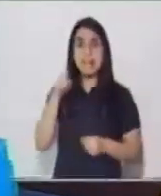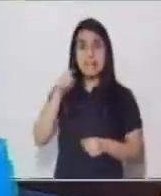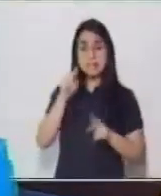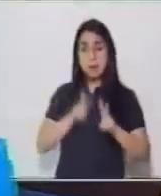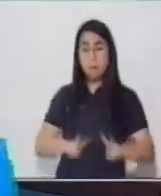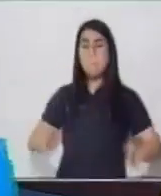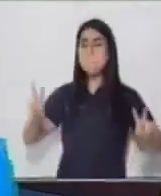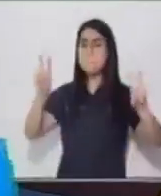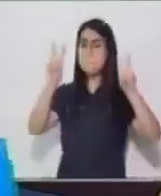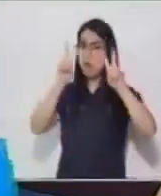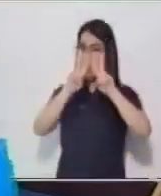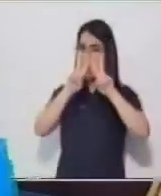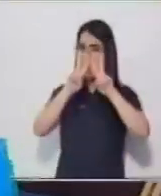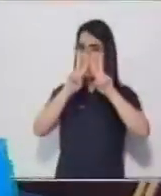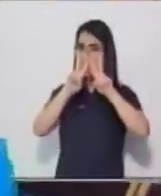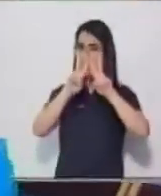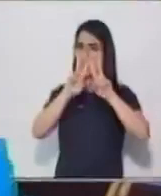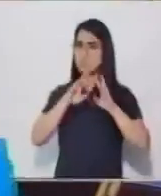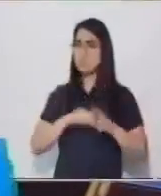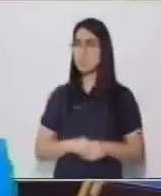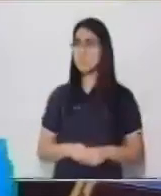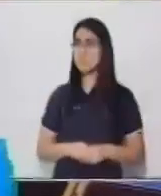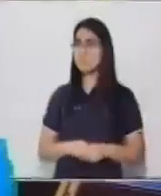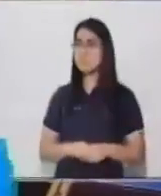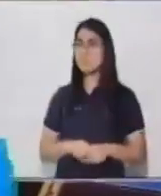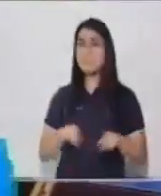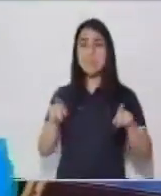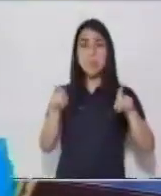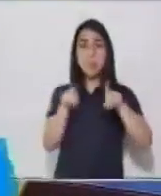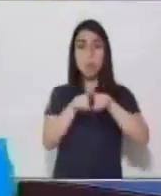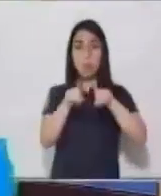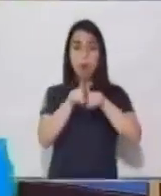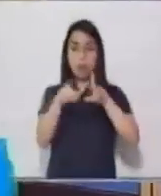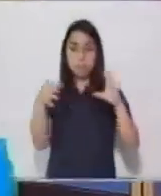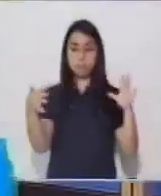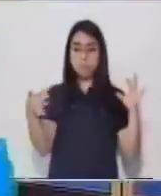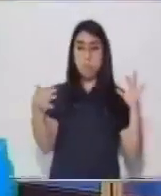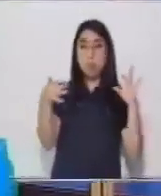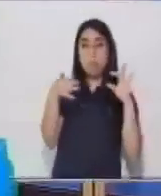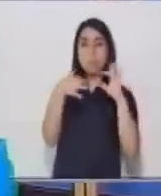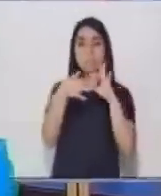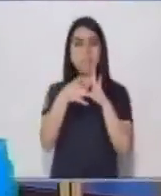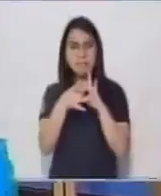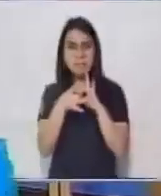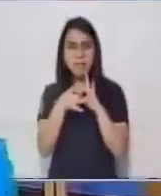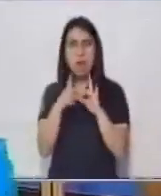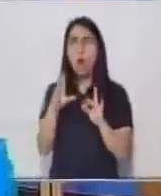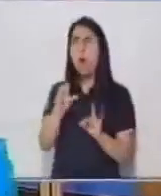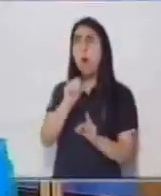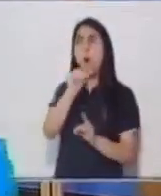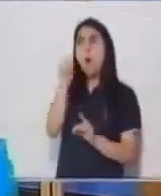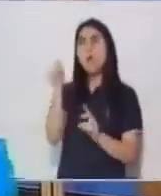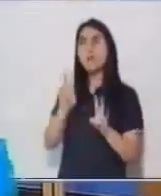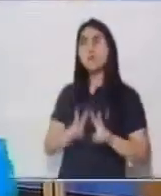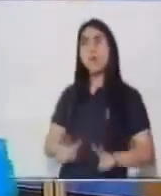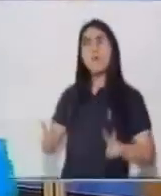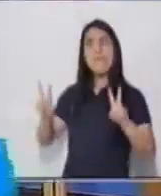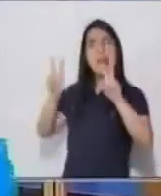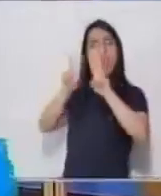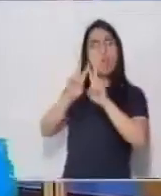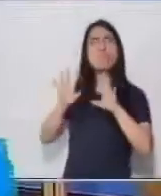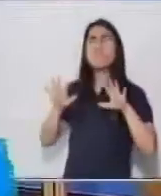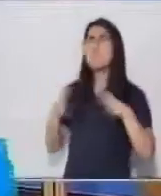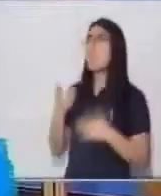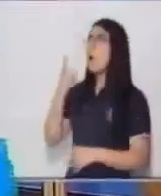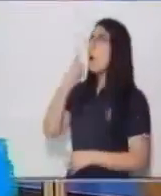vinculado ¿a qué otro valor está vinculado el valor de la verdad? El valor de la